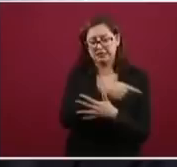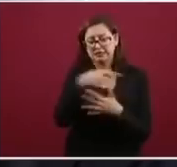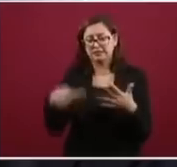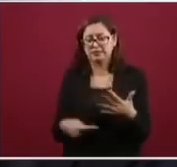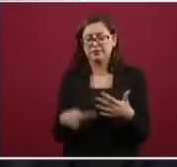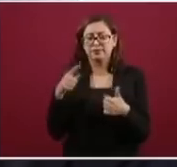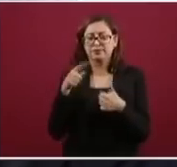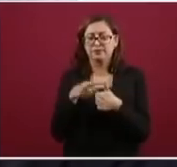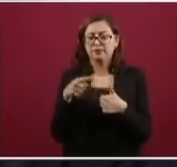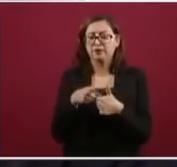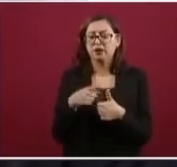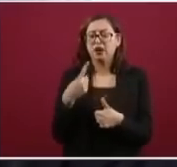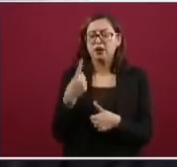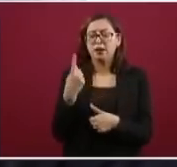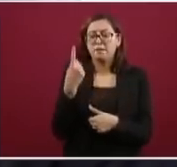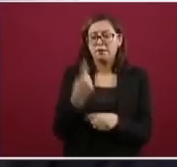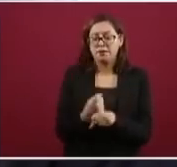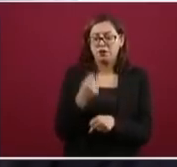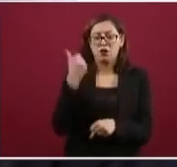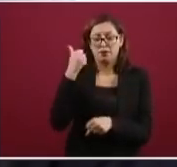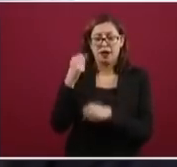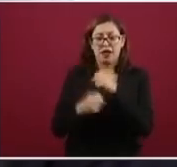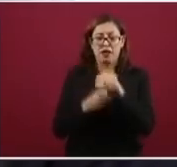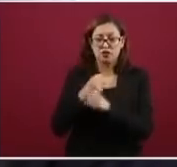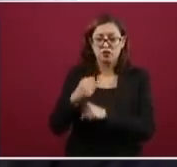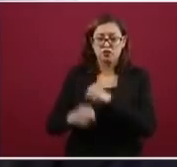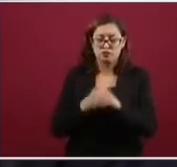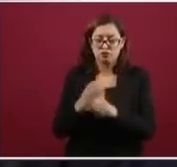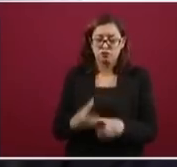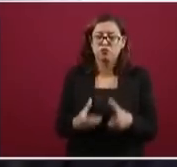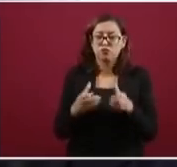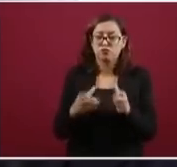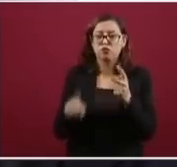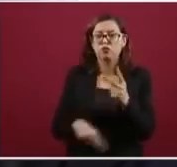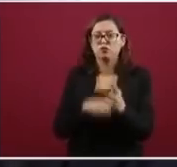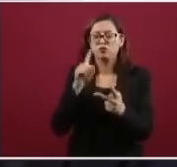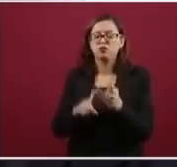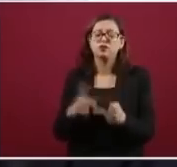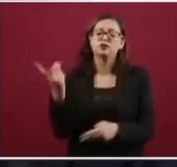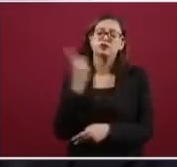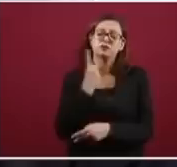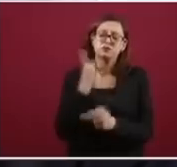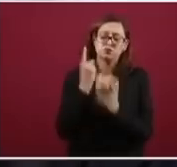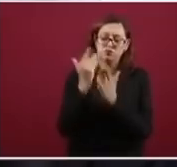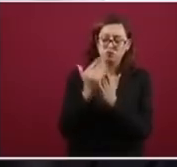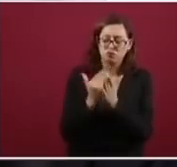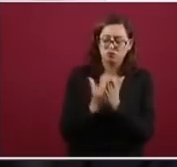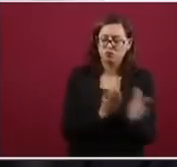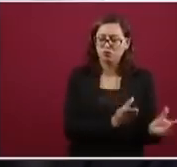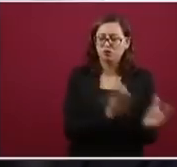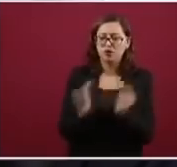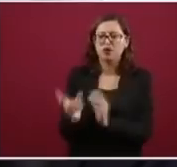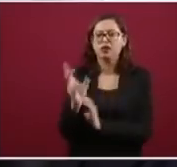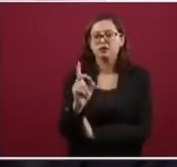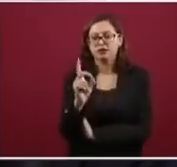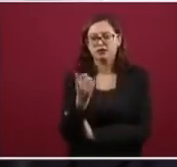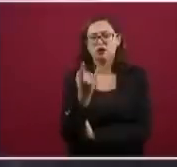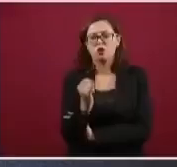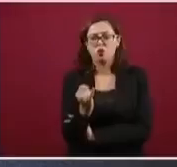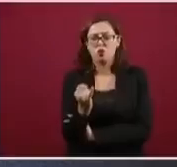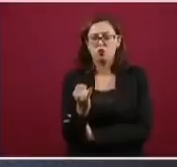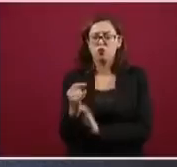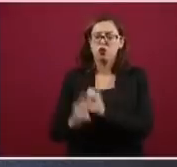1º de abril que cada de cada año la segunda es la entrega de la estructura programática a los diputados que se realiza el 30 de junio de cada año